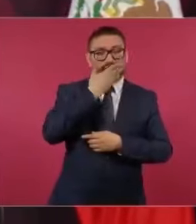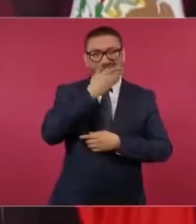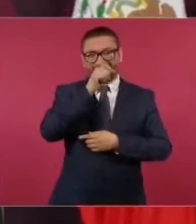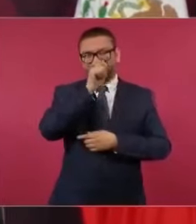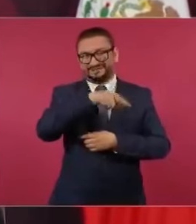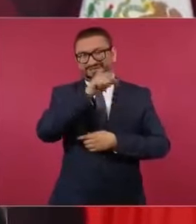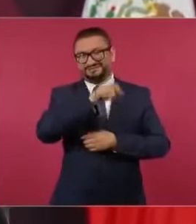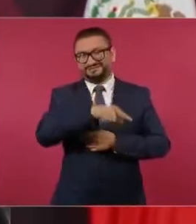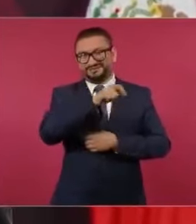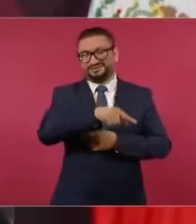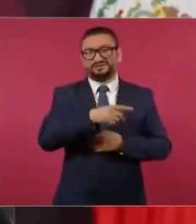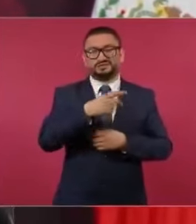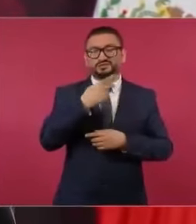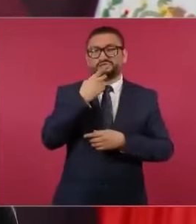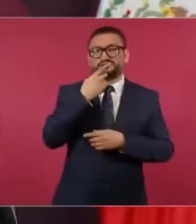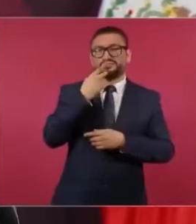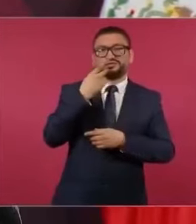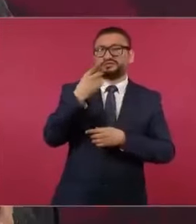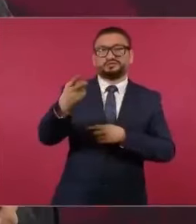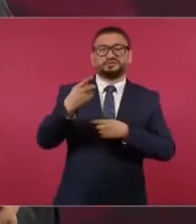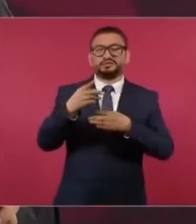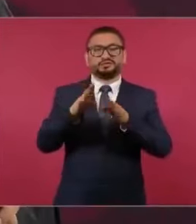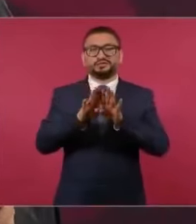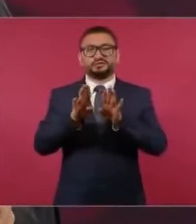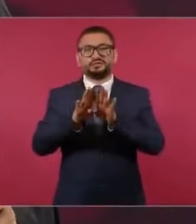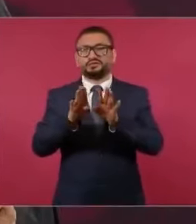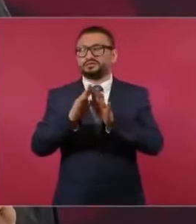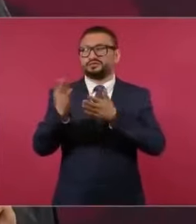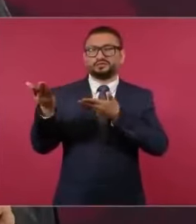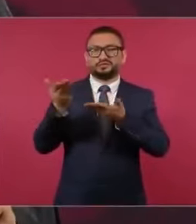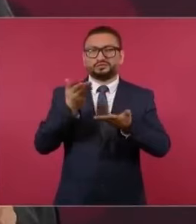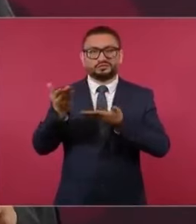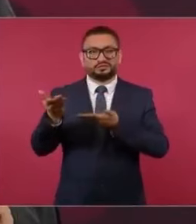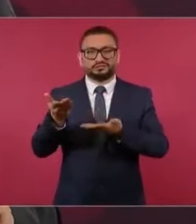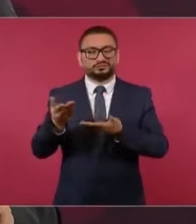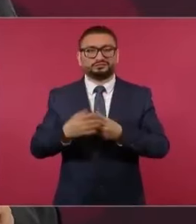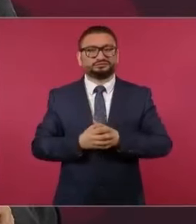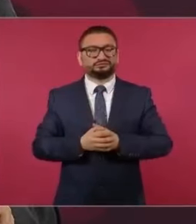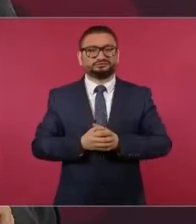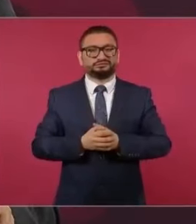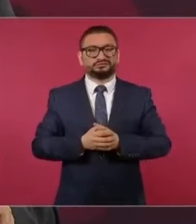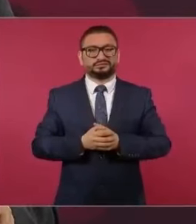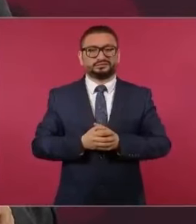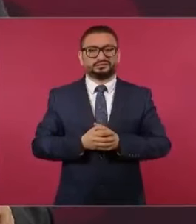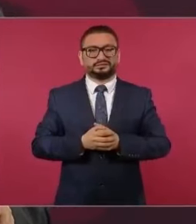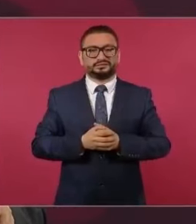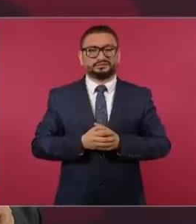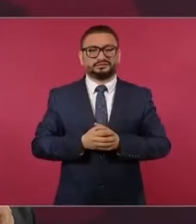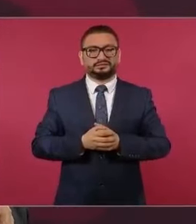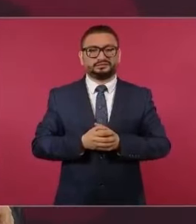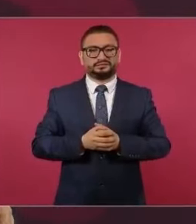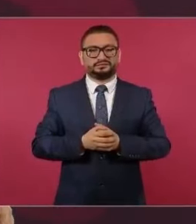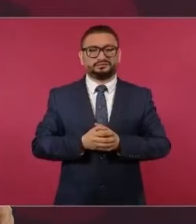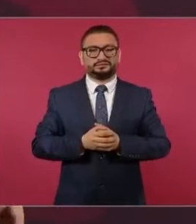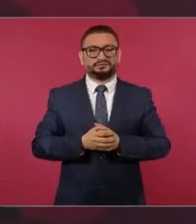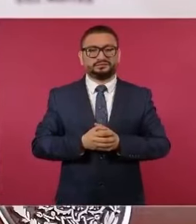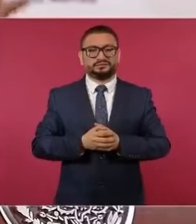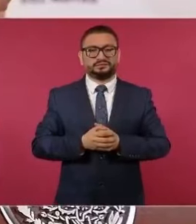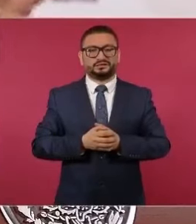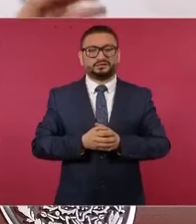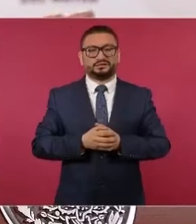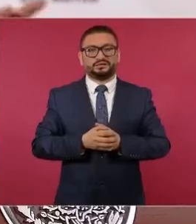información para generar conciencia sobre la importancia de la exportación de nuestro aguacate y la necesidad de mantener buenas relaciones con